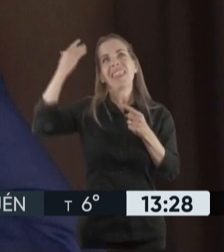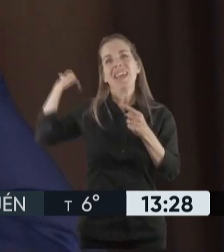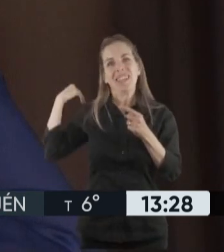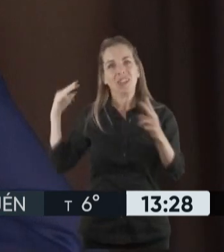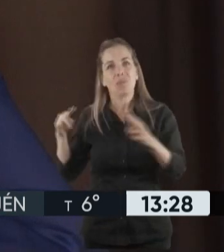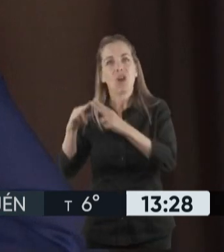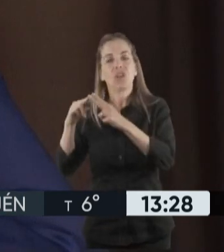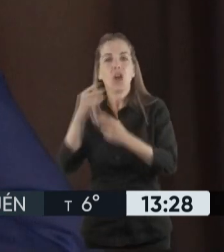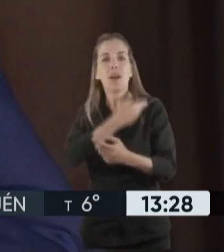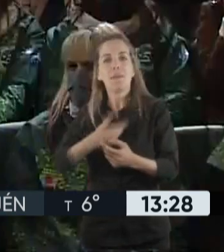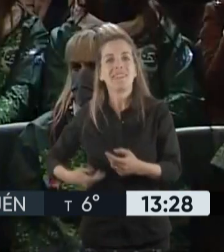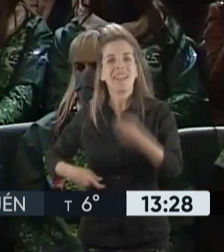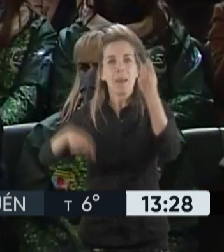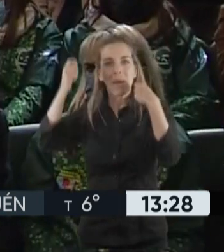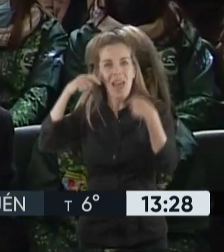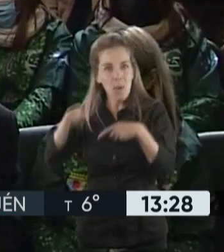de Paraguay,